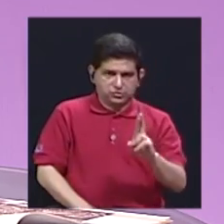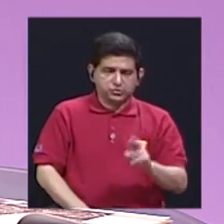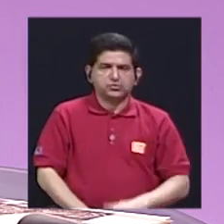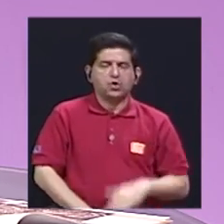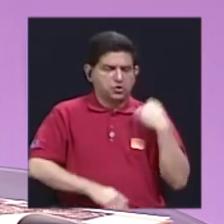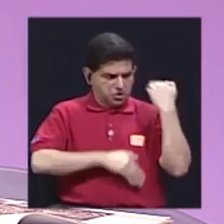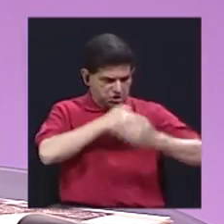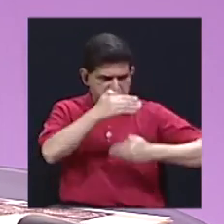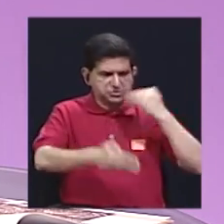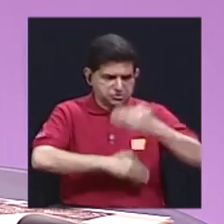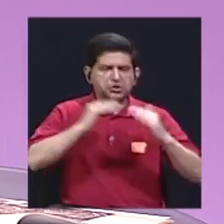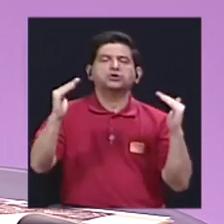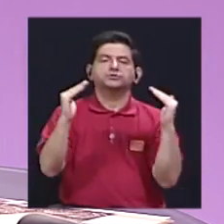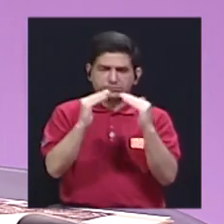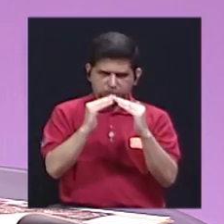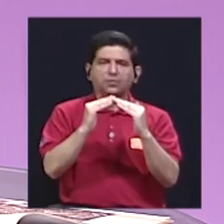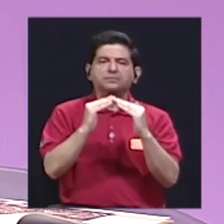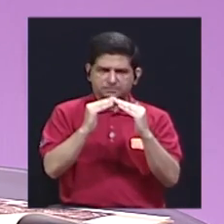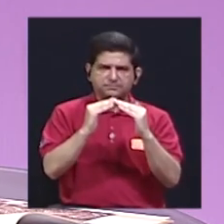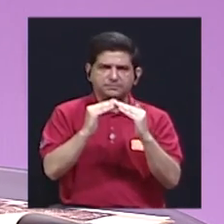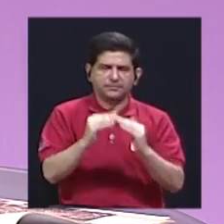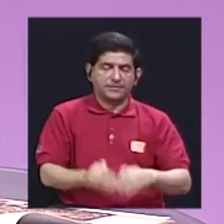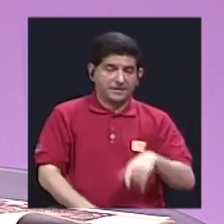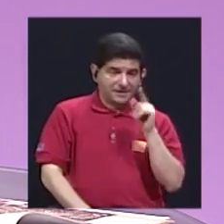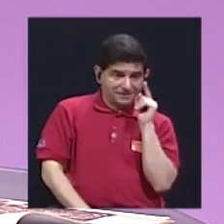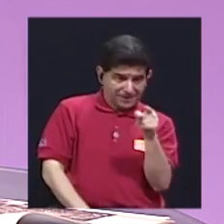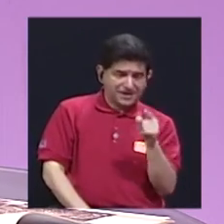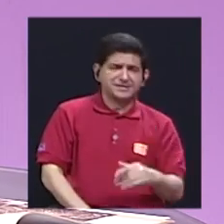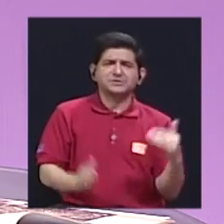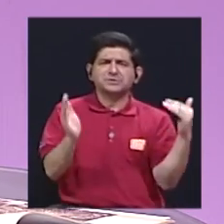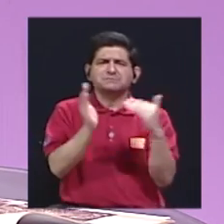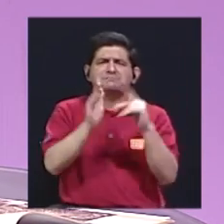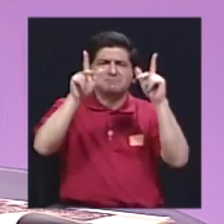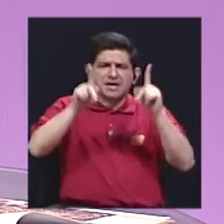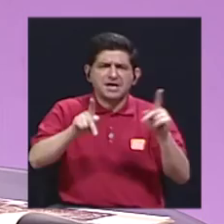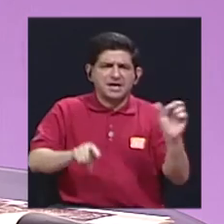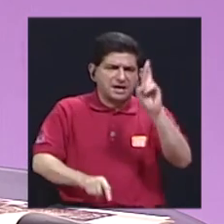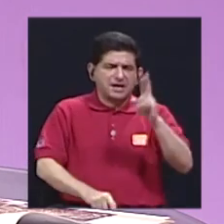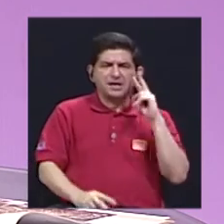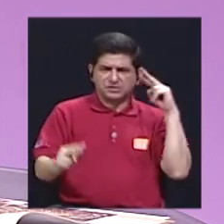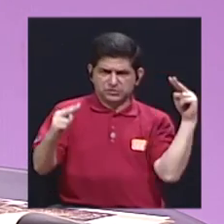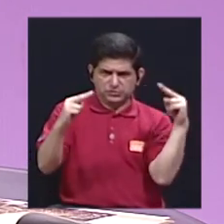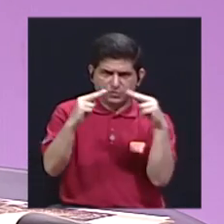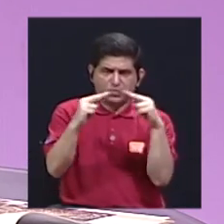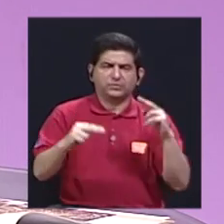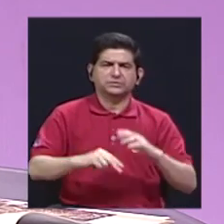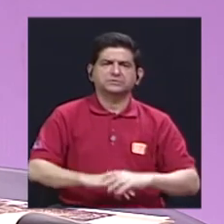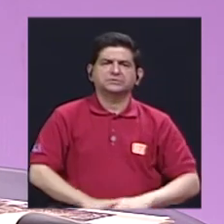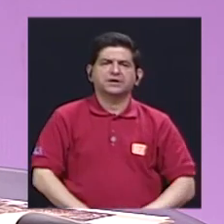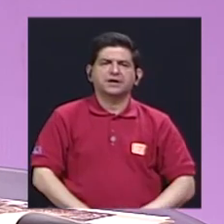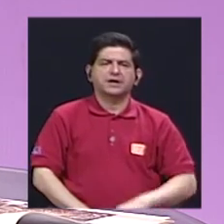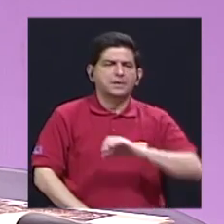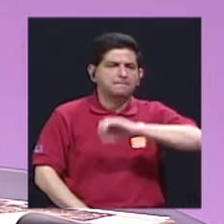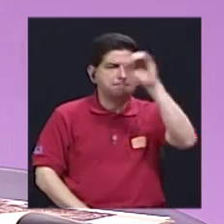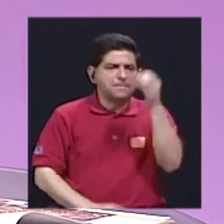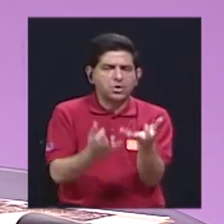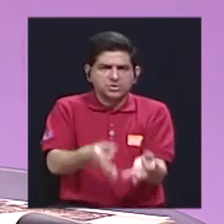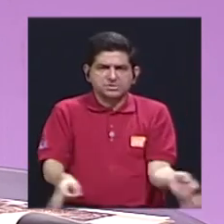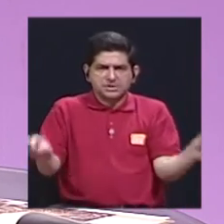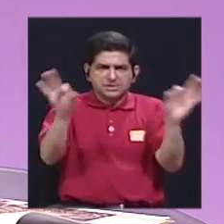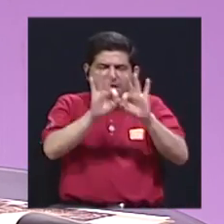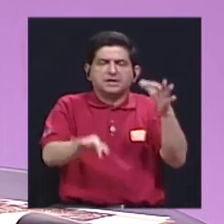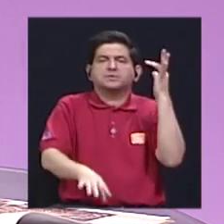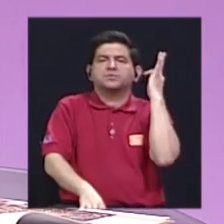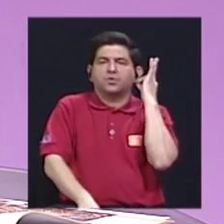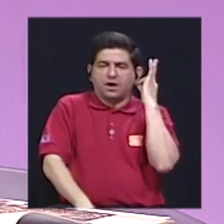logrado gestionar su vivienda y de esos miles de costarricenses que hemos conocido un porcentaje importante han sido